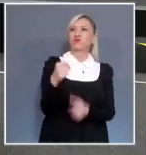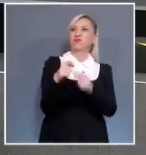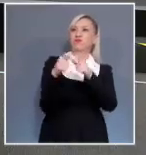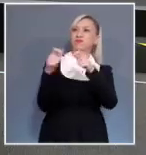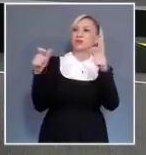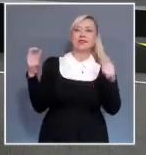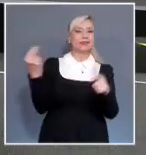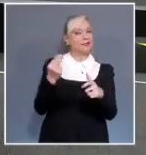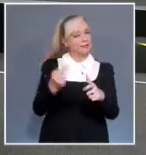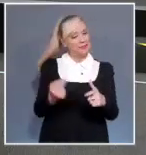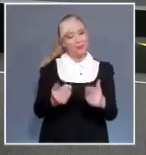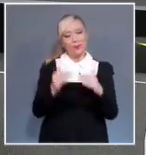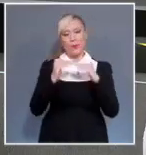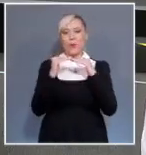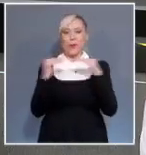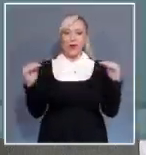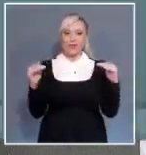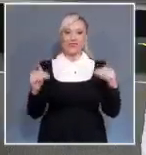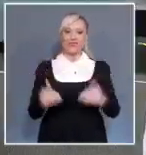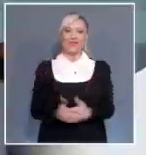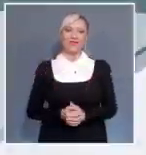Federación, Rosy García.